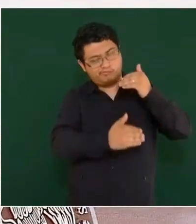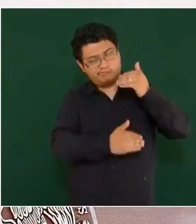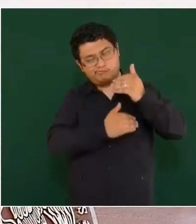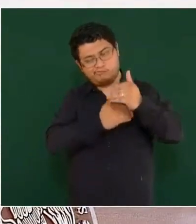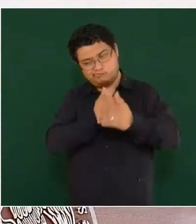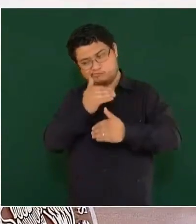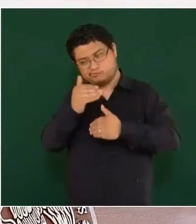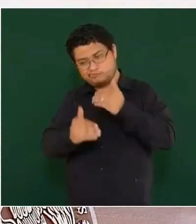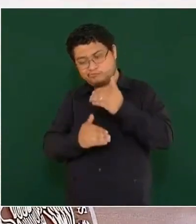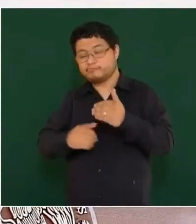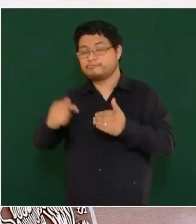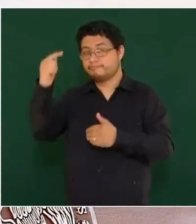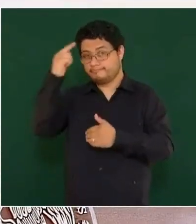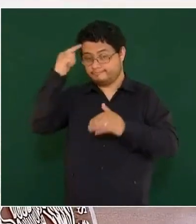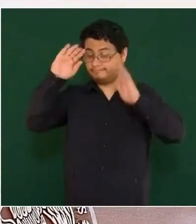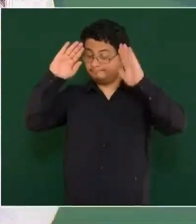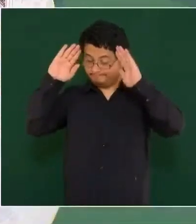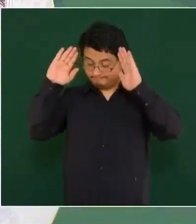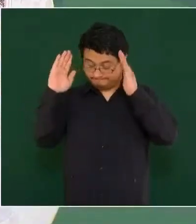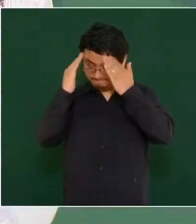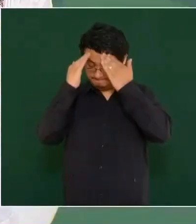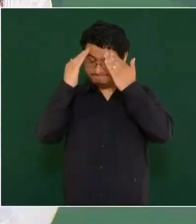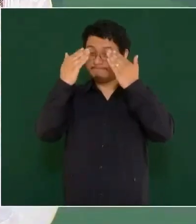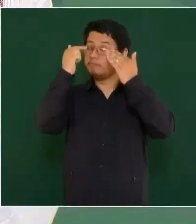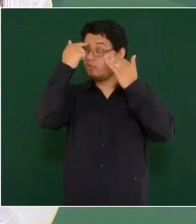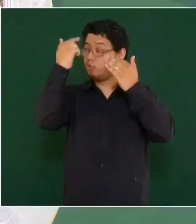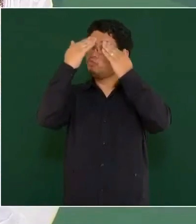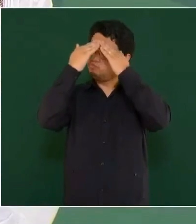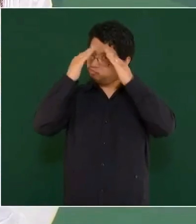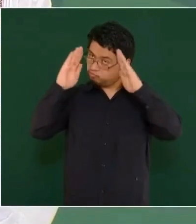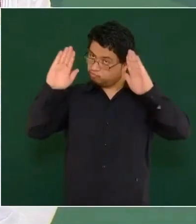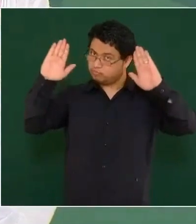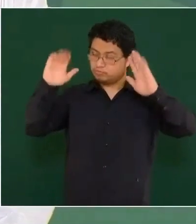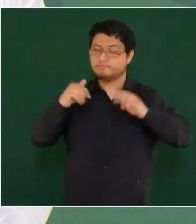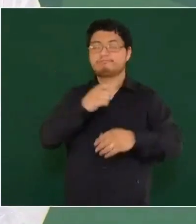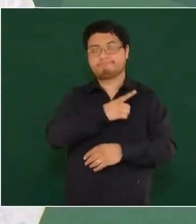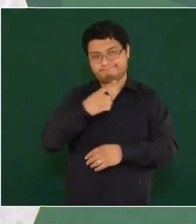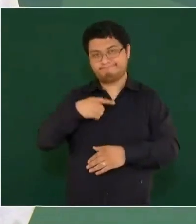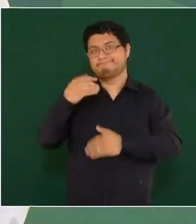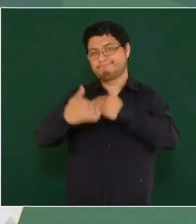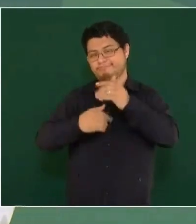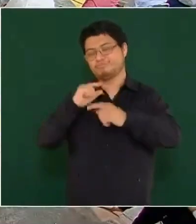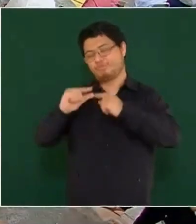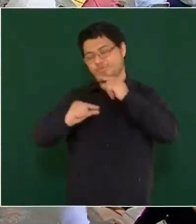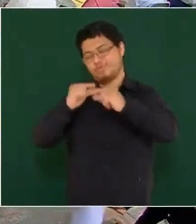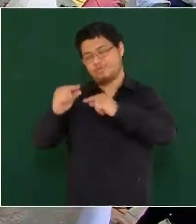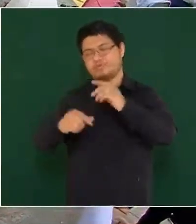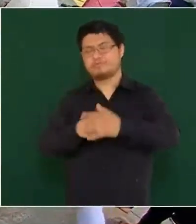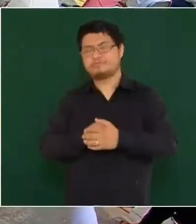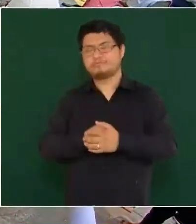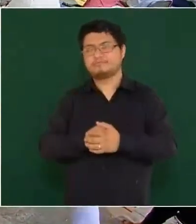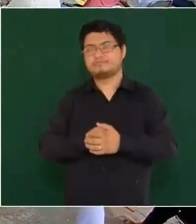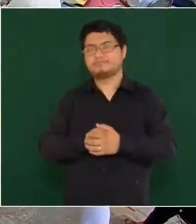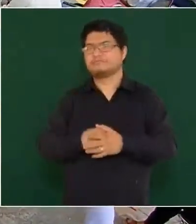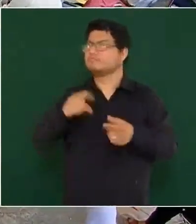concientización que se tienen que ir dando poco a poco muy bien quién sigue de